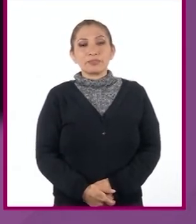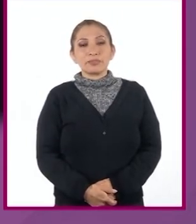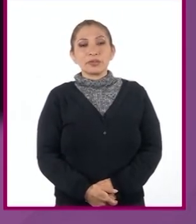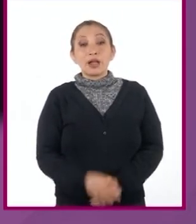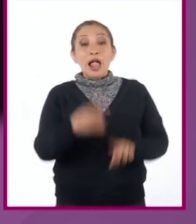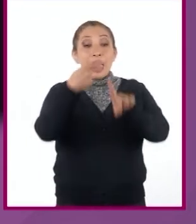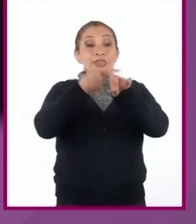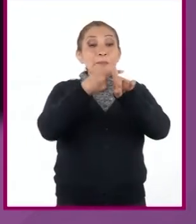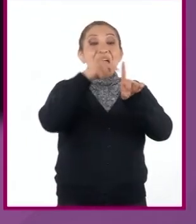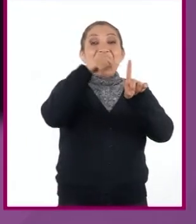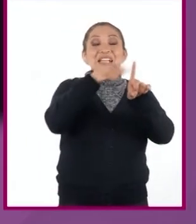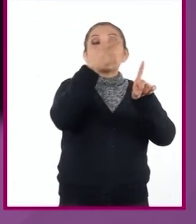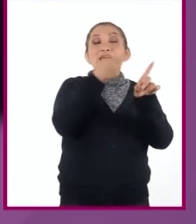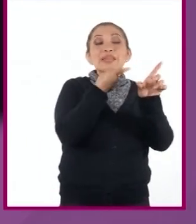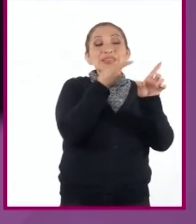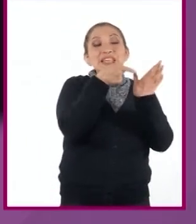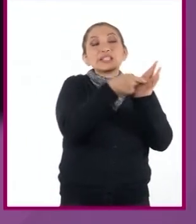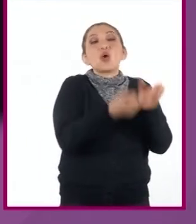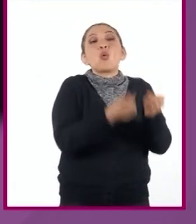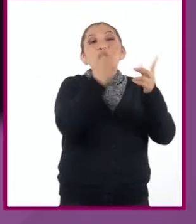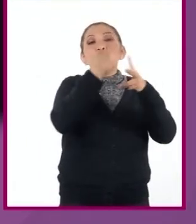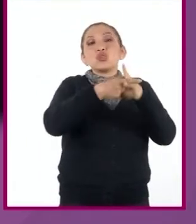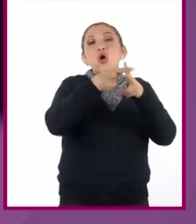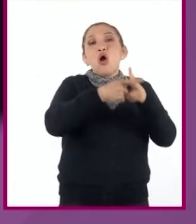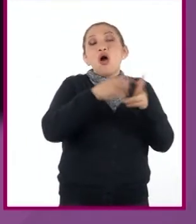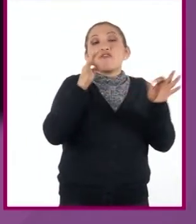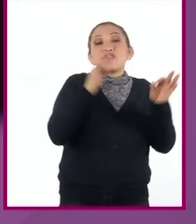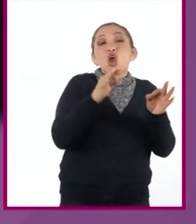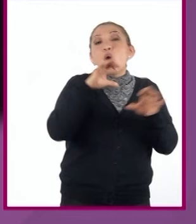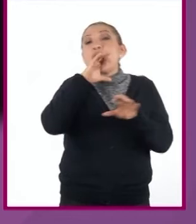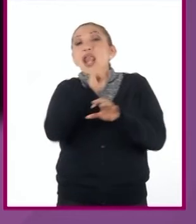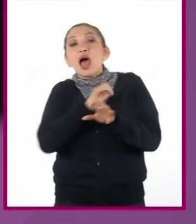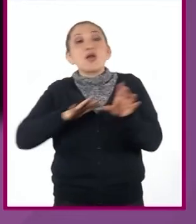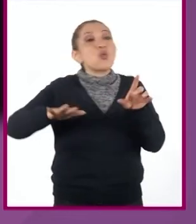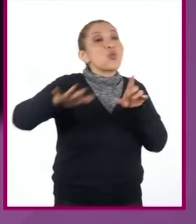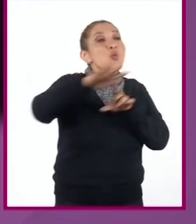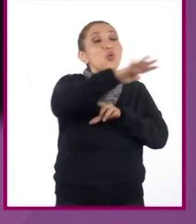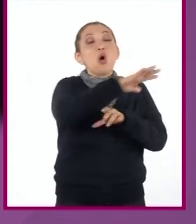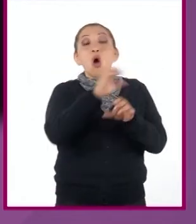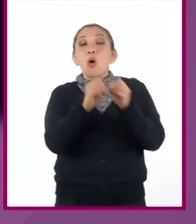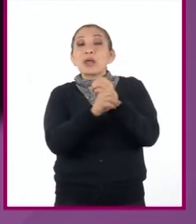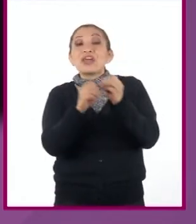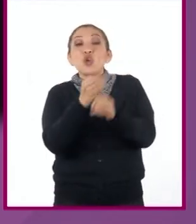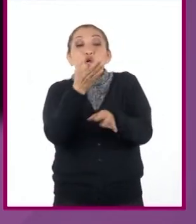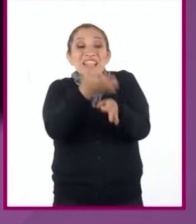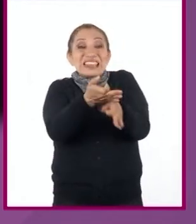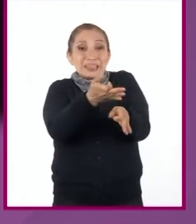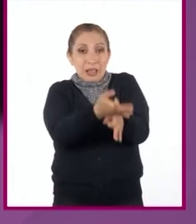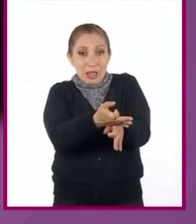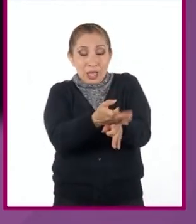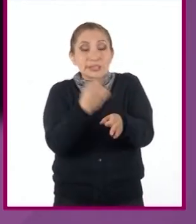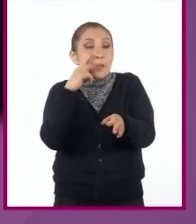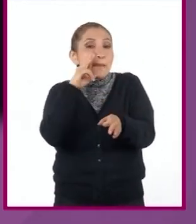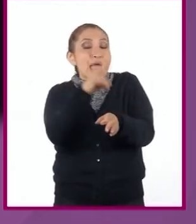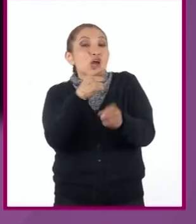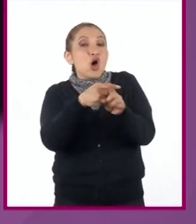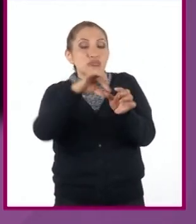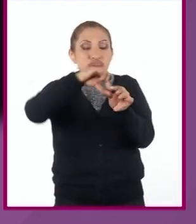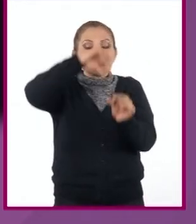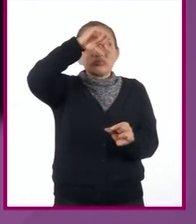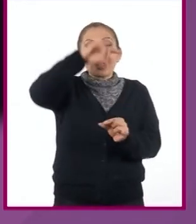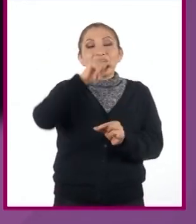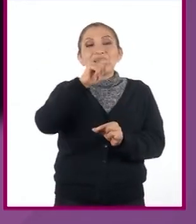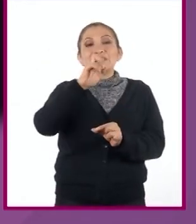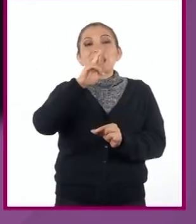La temperatura es una indicación cuantitativa de qué tan frío o caliente está un cuerpo en un momento dado y se mide con un